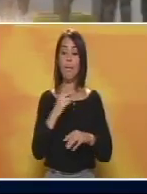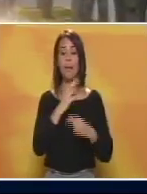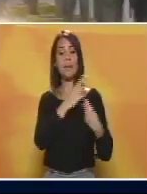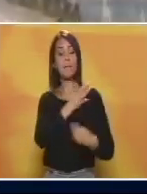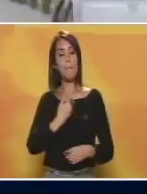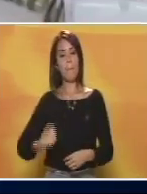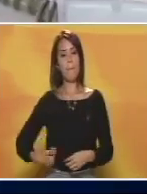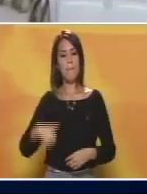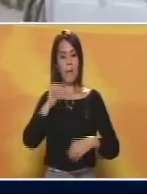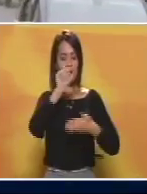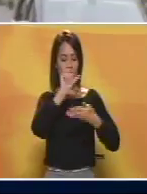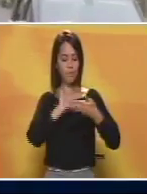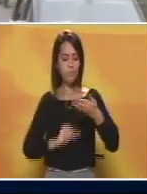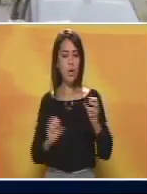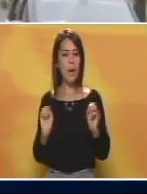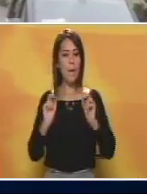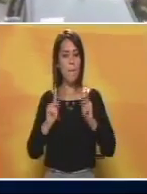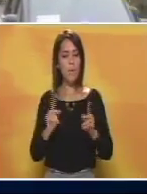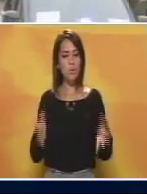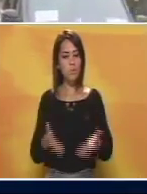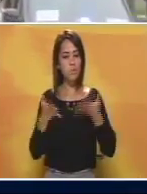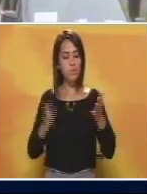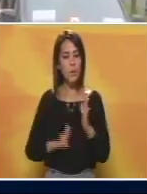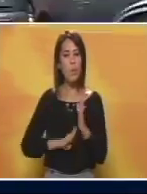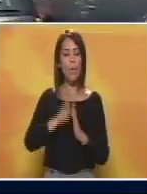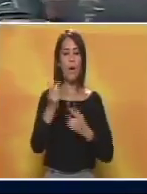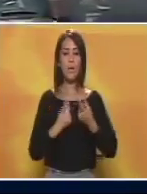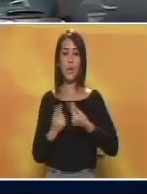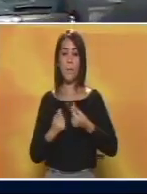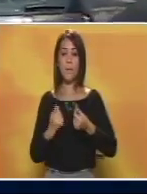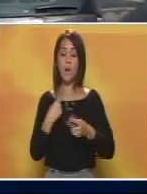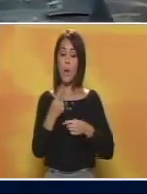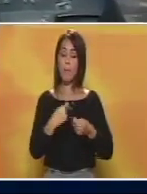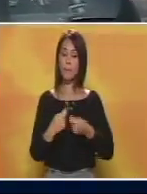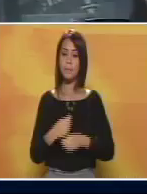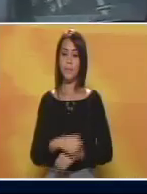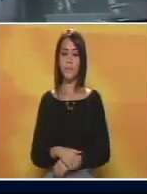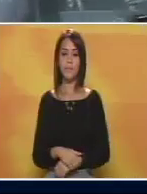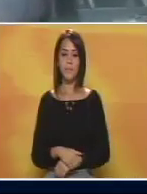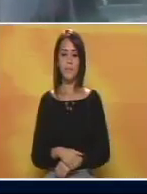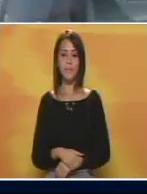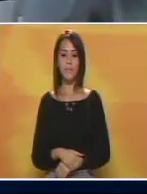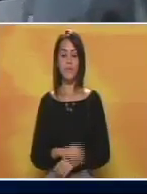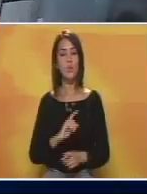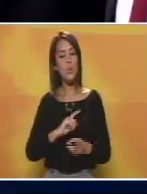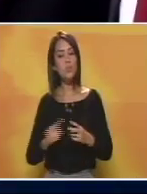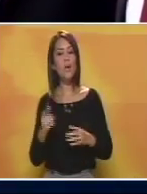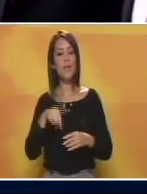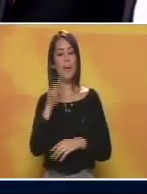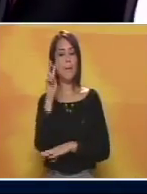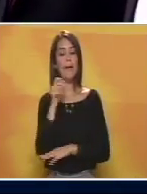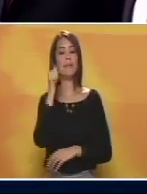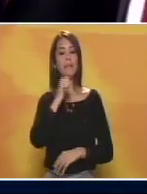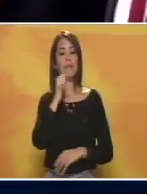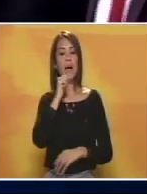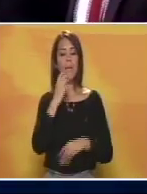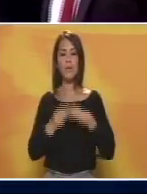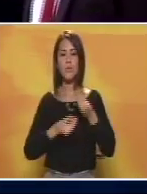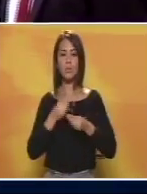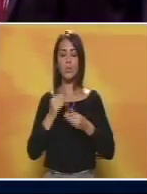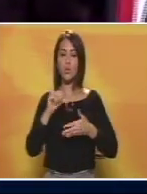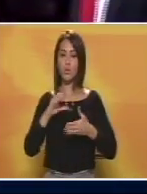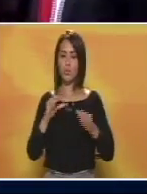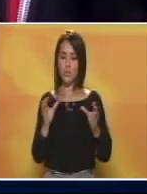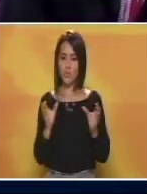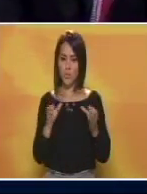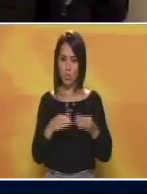a fin de analizar las oportunidades para promover el crecimiento económico y las inversiones. Por otra parte, este viernes y sábado se realizará la cumbre